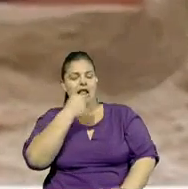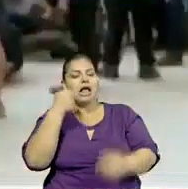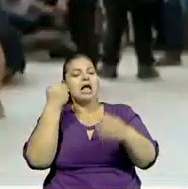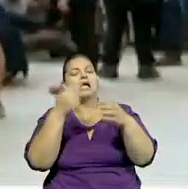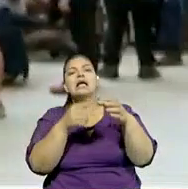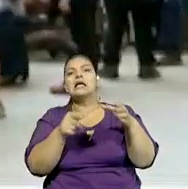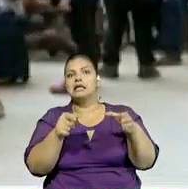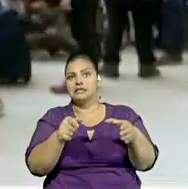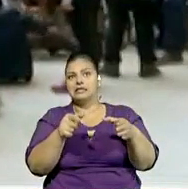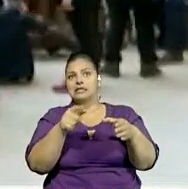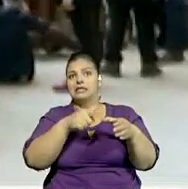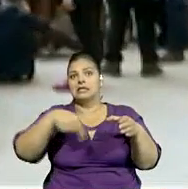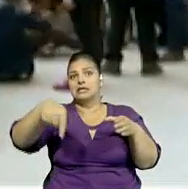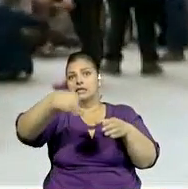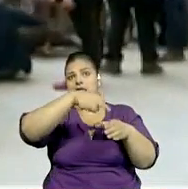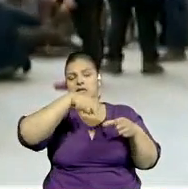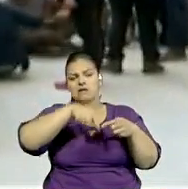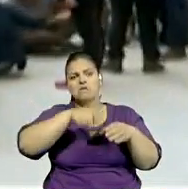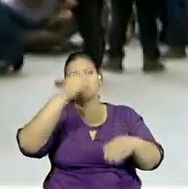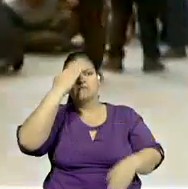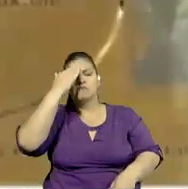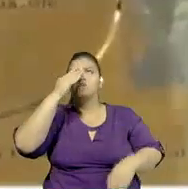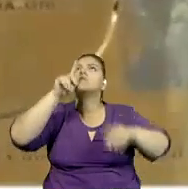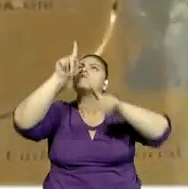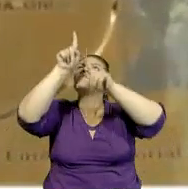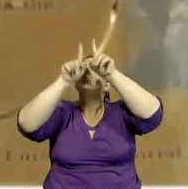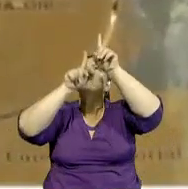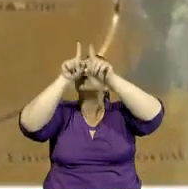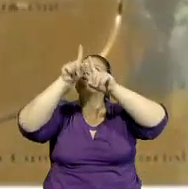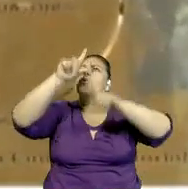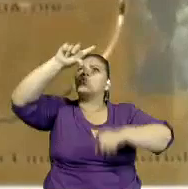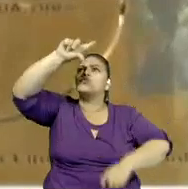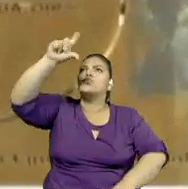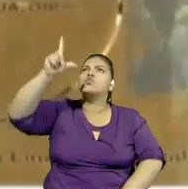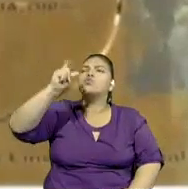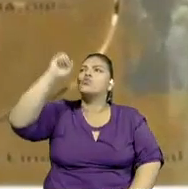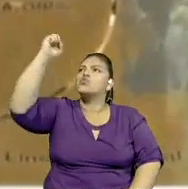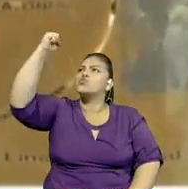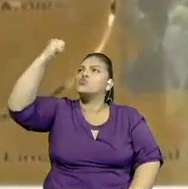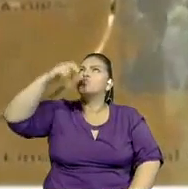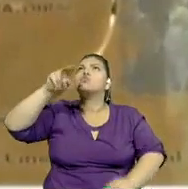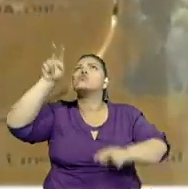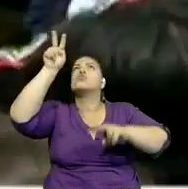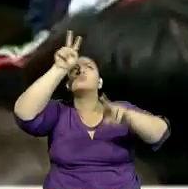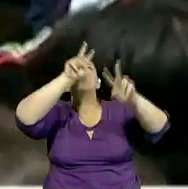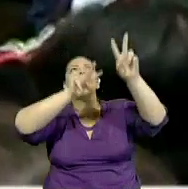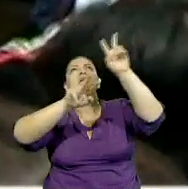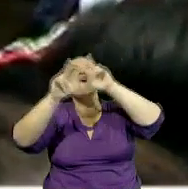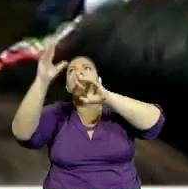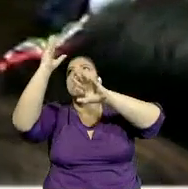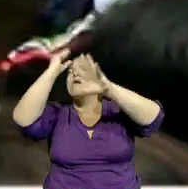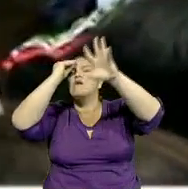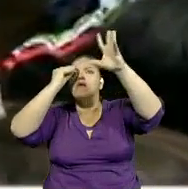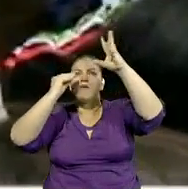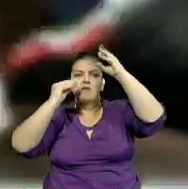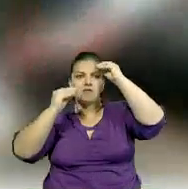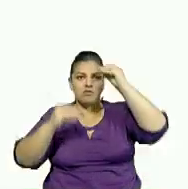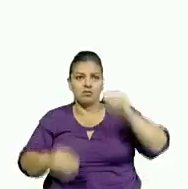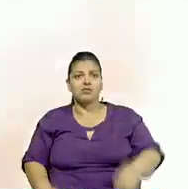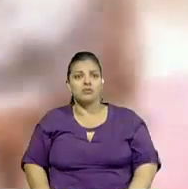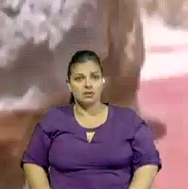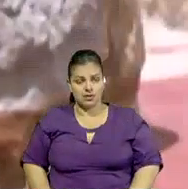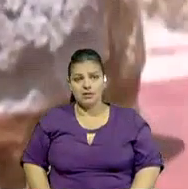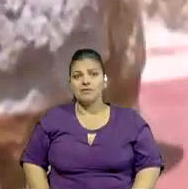estrellas. Esta cultura está representando a lo que fue antiguamente el Quito. Qui, centro, to,